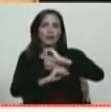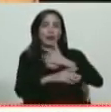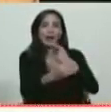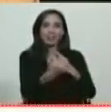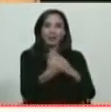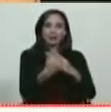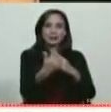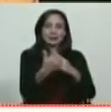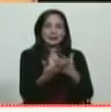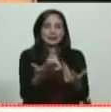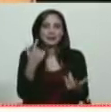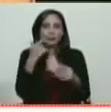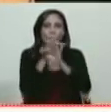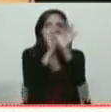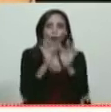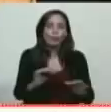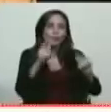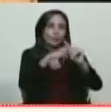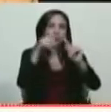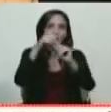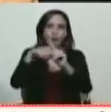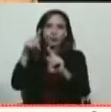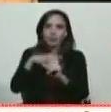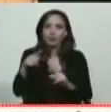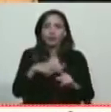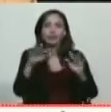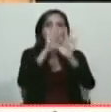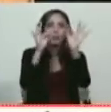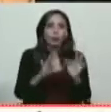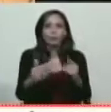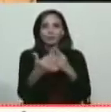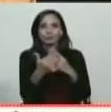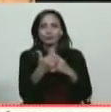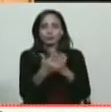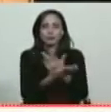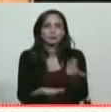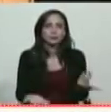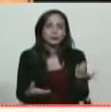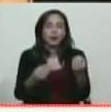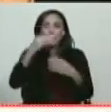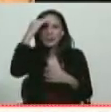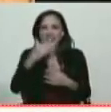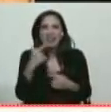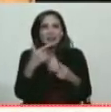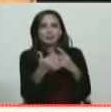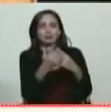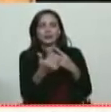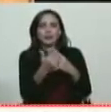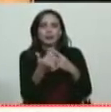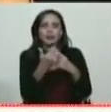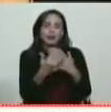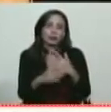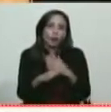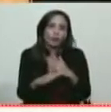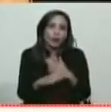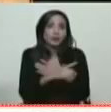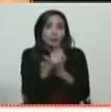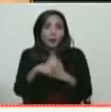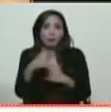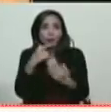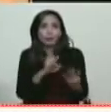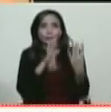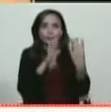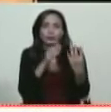las formas convencionales, desde las, digamos, armas ya conocidas, bélicas, militares, sino que también encara al pueblo venezolano